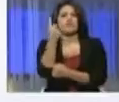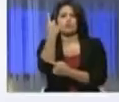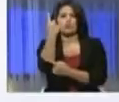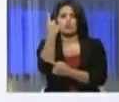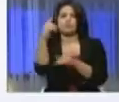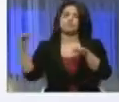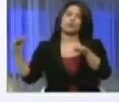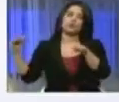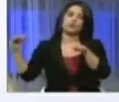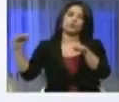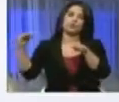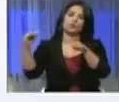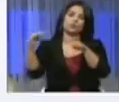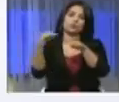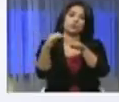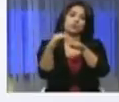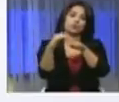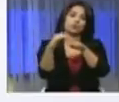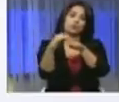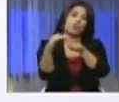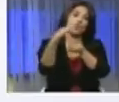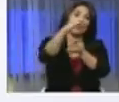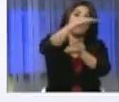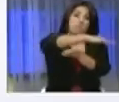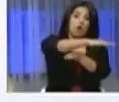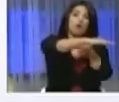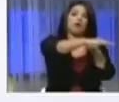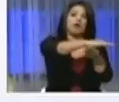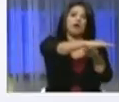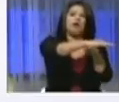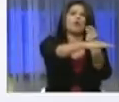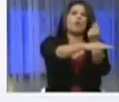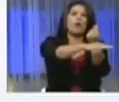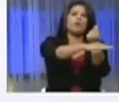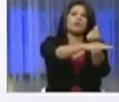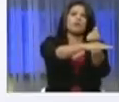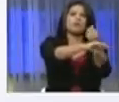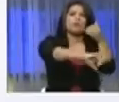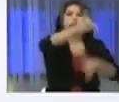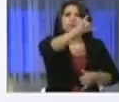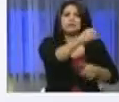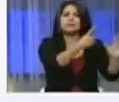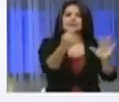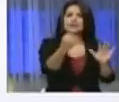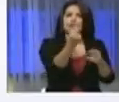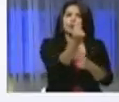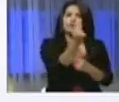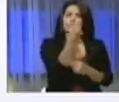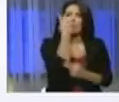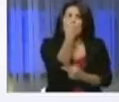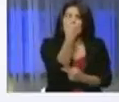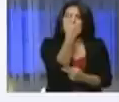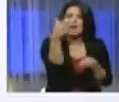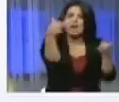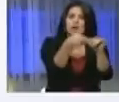Pasa para acá un metro y aquí cuesta 600 bolívares.